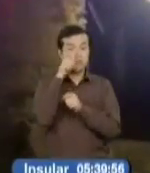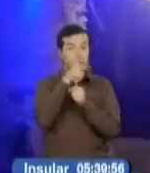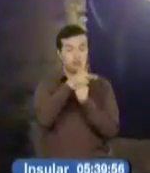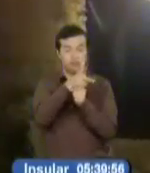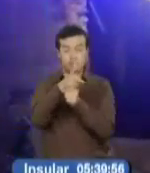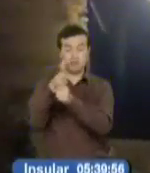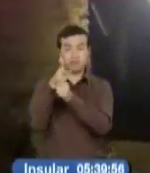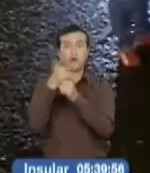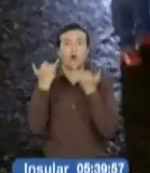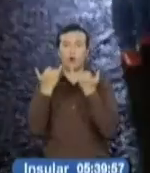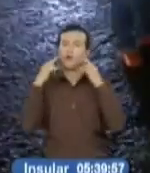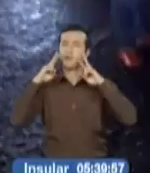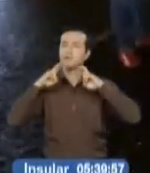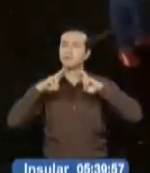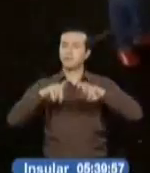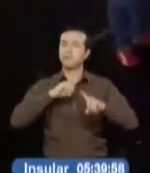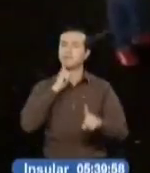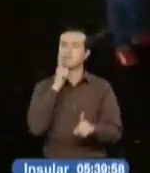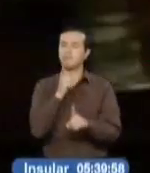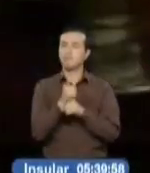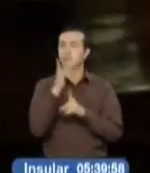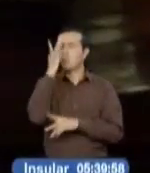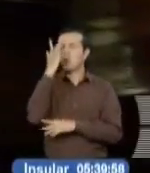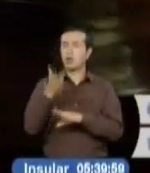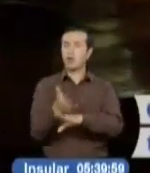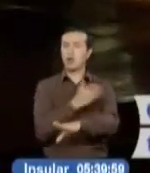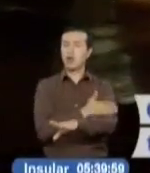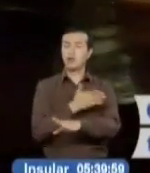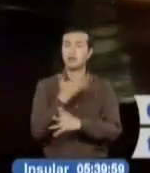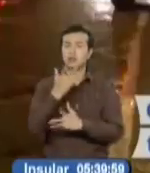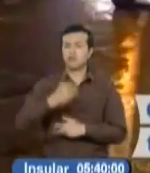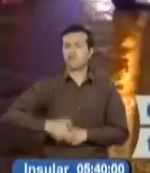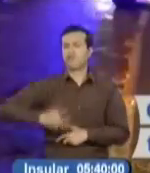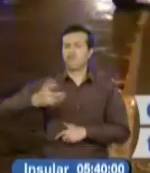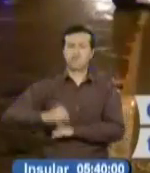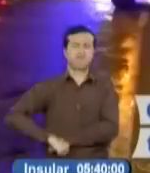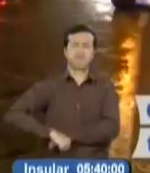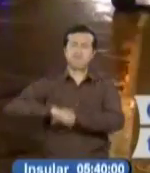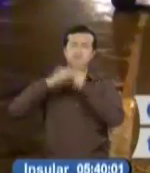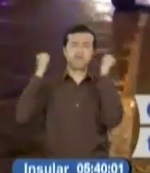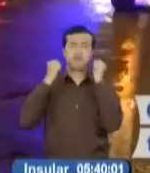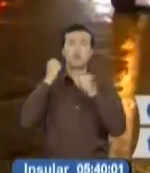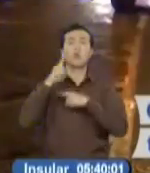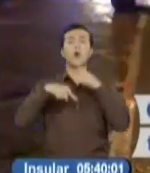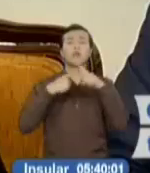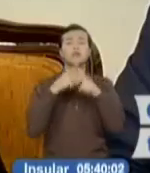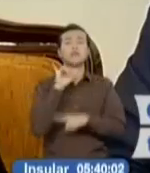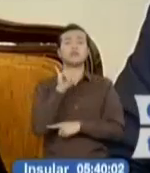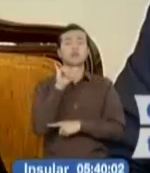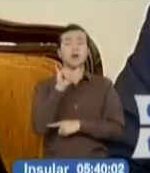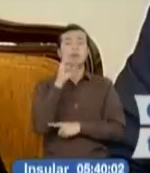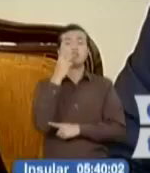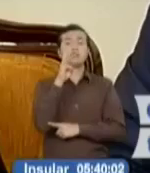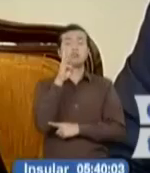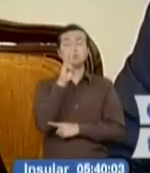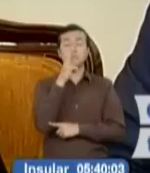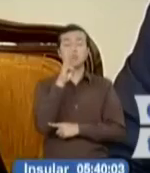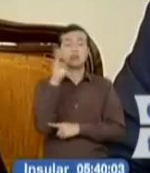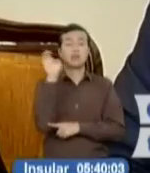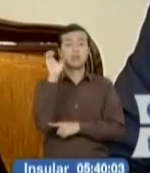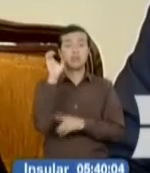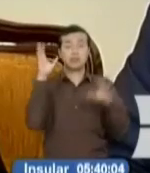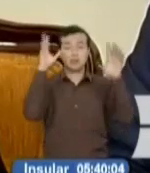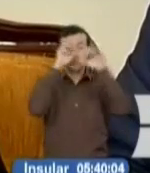parte del proceso investigativo abierto tras la explosión de un artefacto la noche del sábado 16 de enero. Es un acto